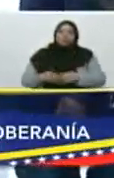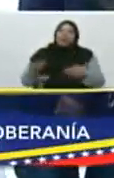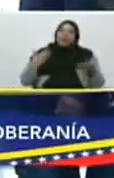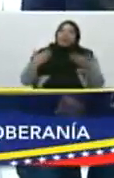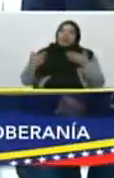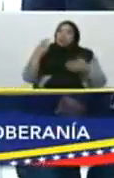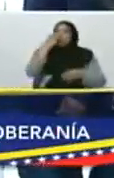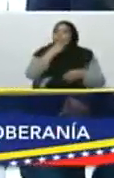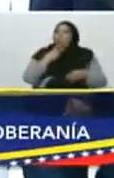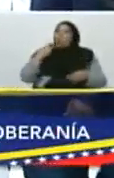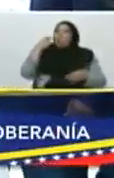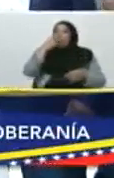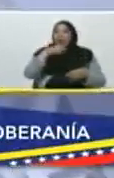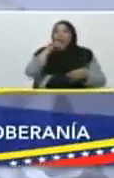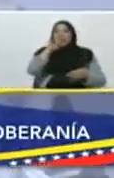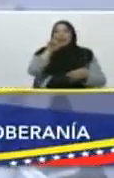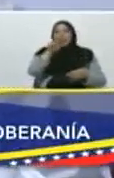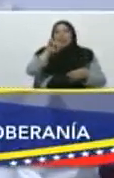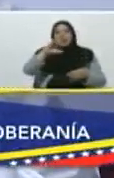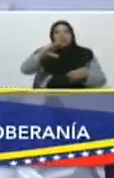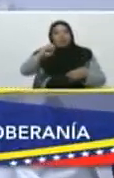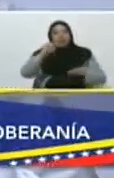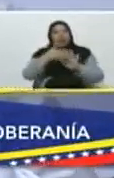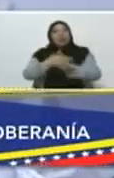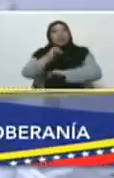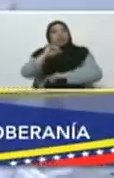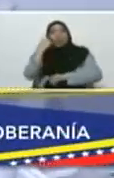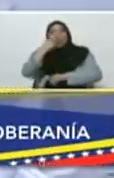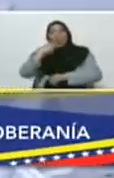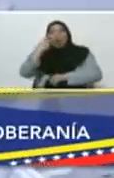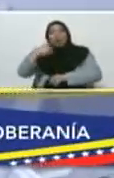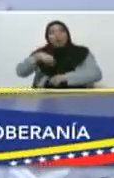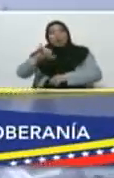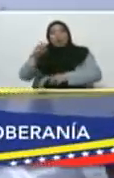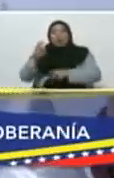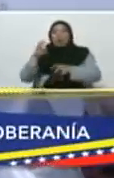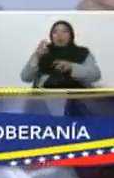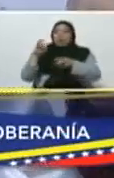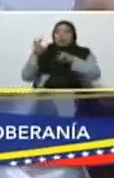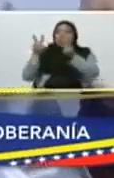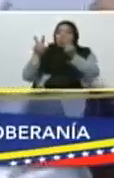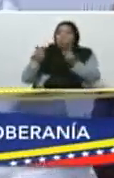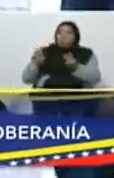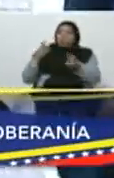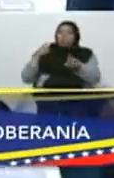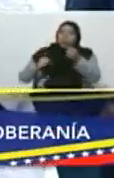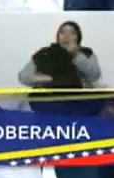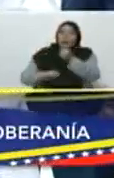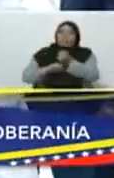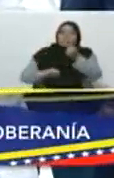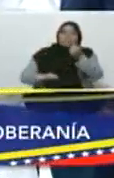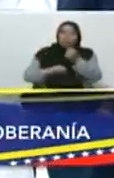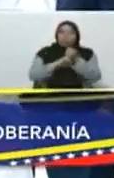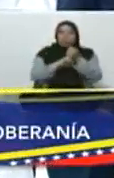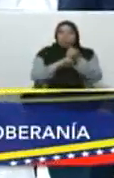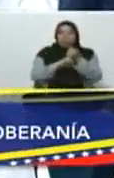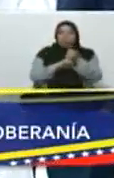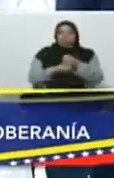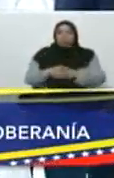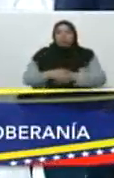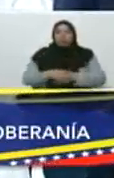odontología de LIVIC, está la vanguardia de estos tratamientos acá. Y qué bueno, belleza. Gran apoyo. Qué belleza. Y